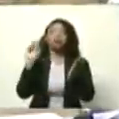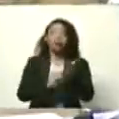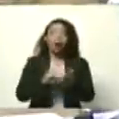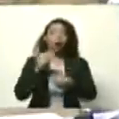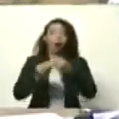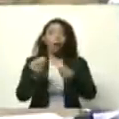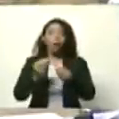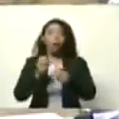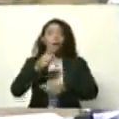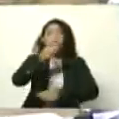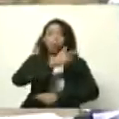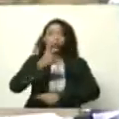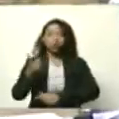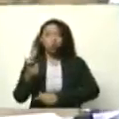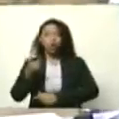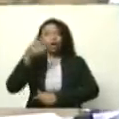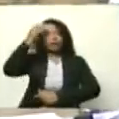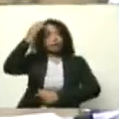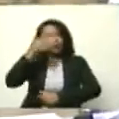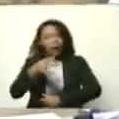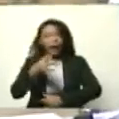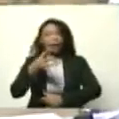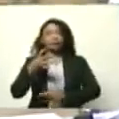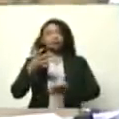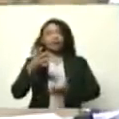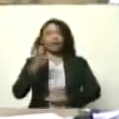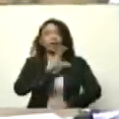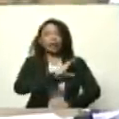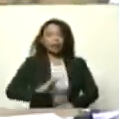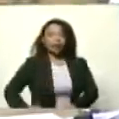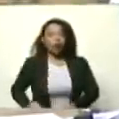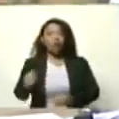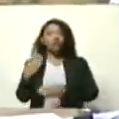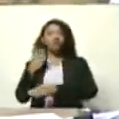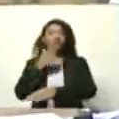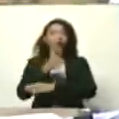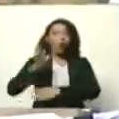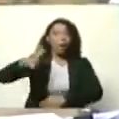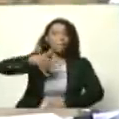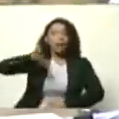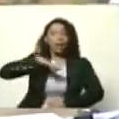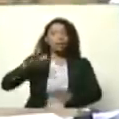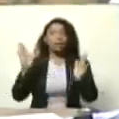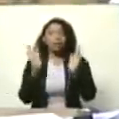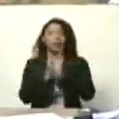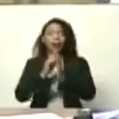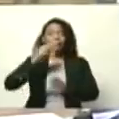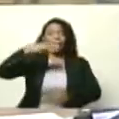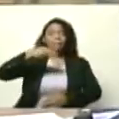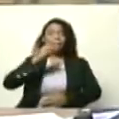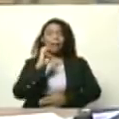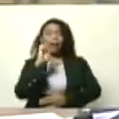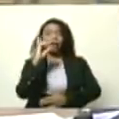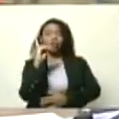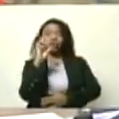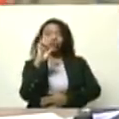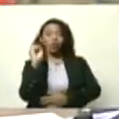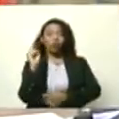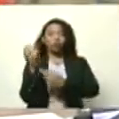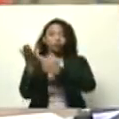los feligreses, cómo los creyentes cristianos se fueron a la Plaza San Pedro a recibir la